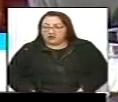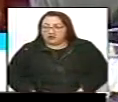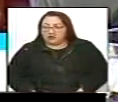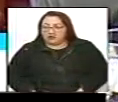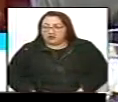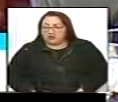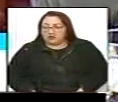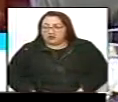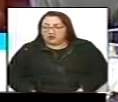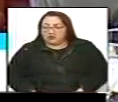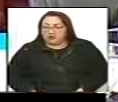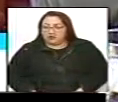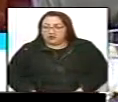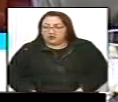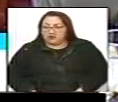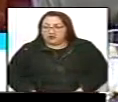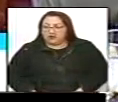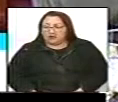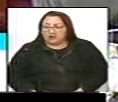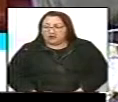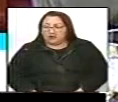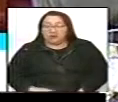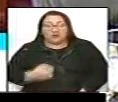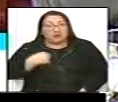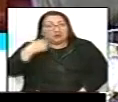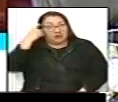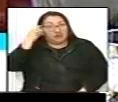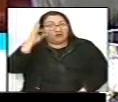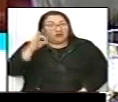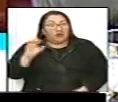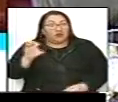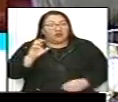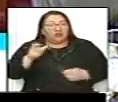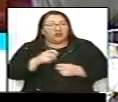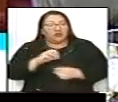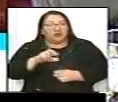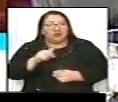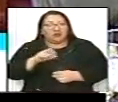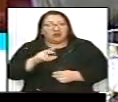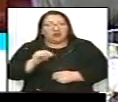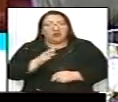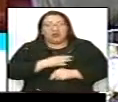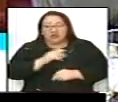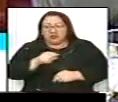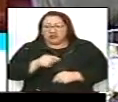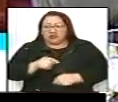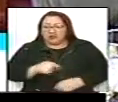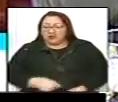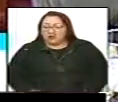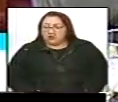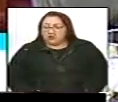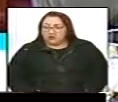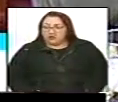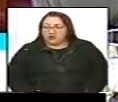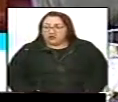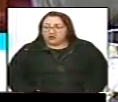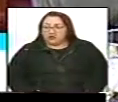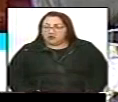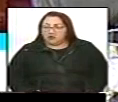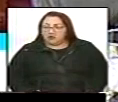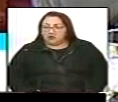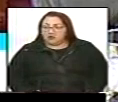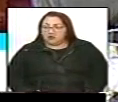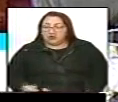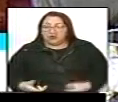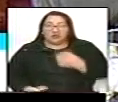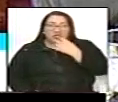ser premonitorios hacia el futuro, tal como lo hizo el congresista Pacori en su momento, para argumentar justamente esta